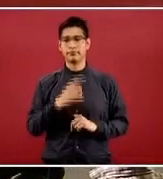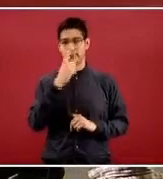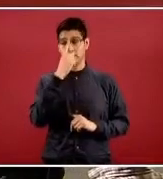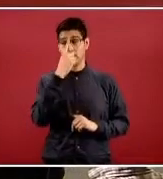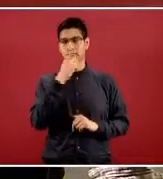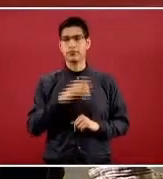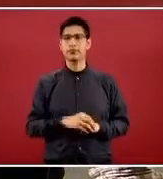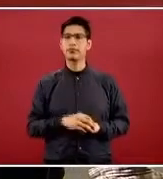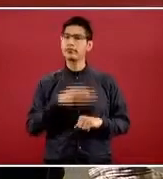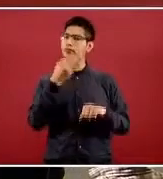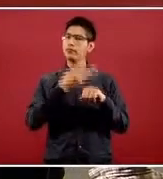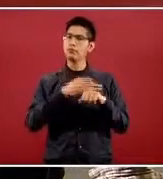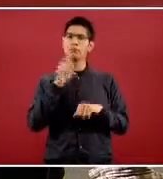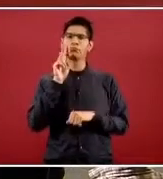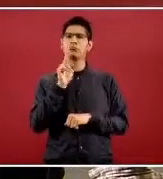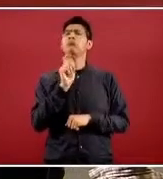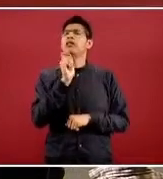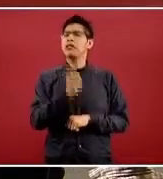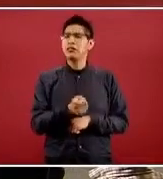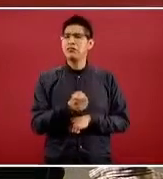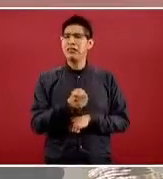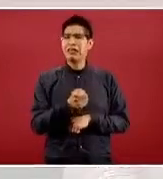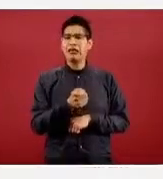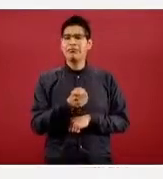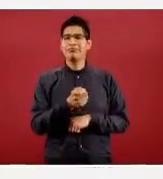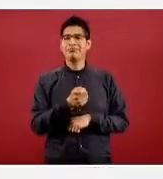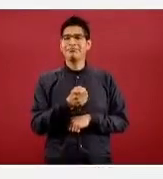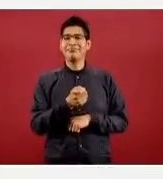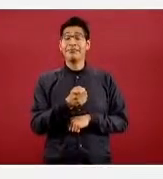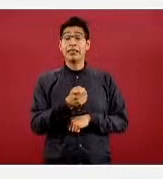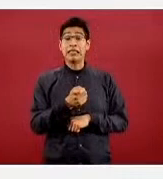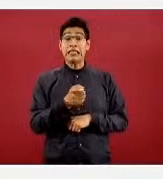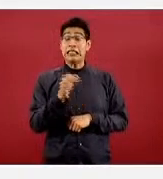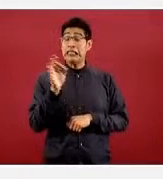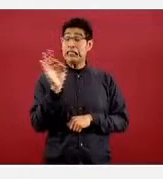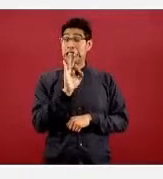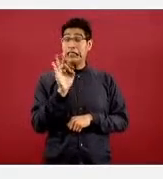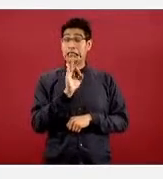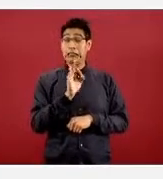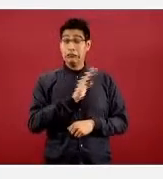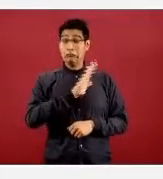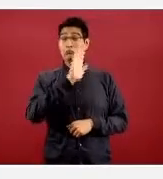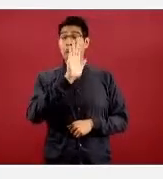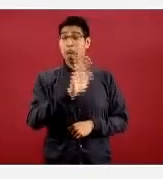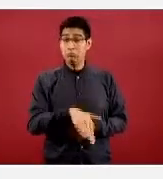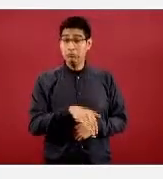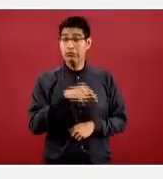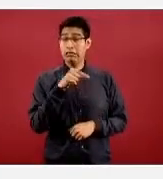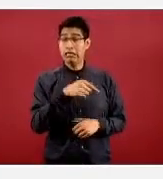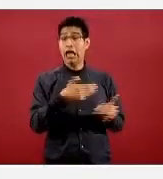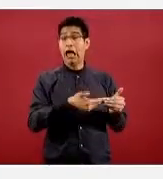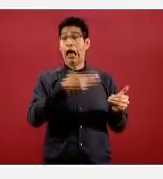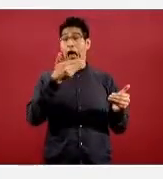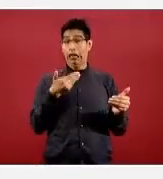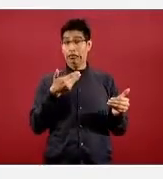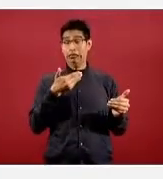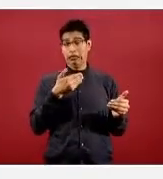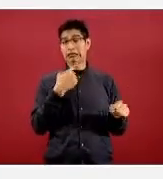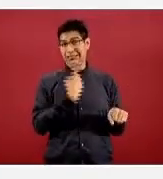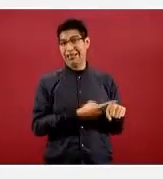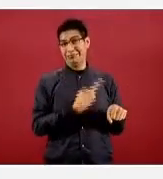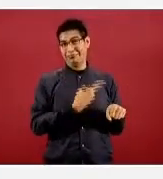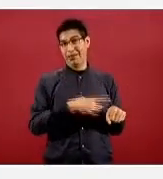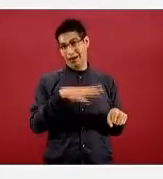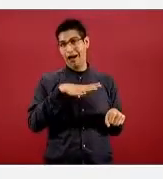Y aquí vemos precisamente la asociación a comorbilidades, o es decir, a enfermedades que previamente tenía la persona,